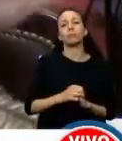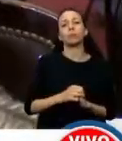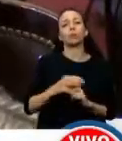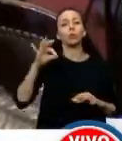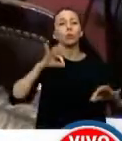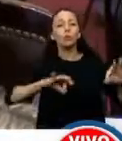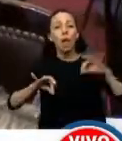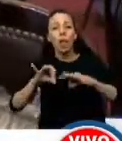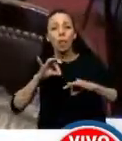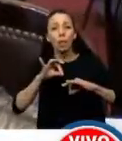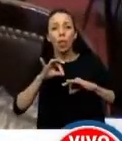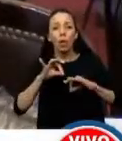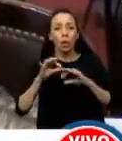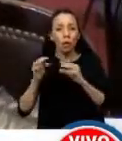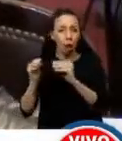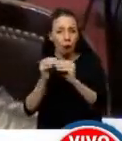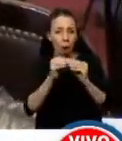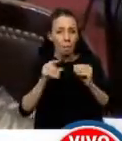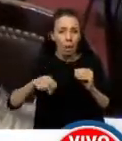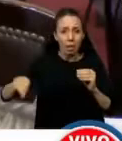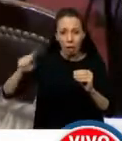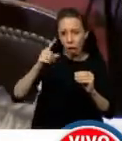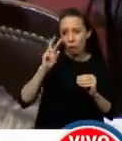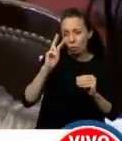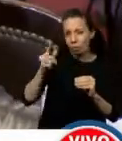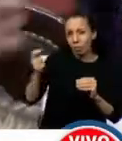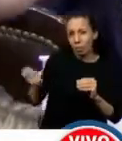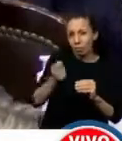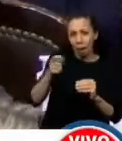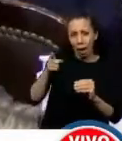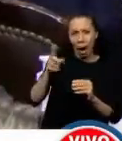en varios medios, La verdad no he recibido